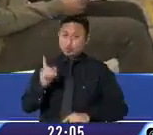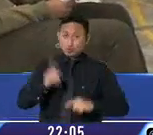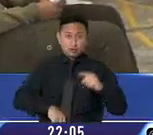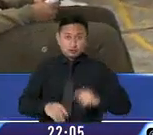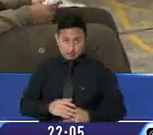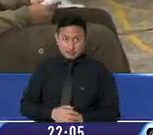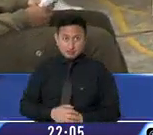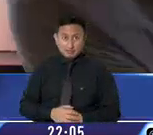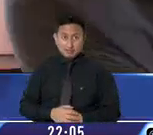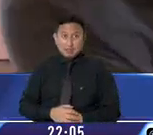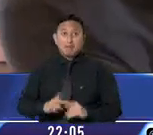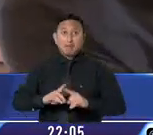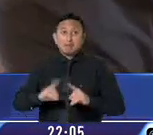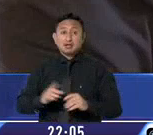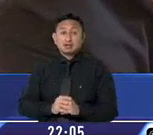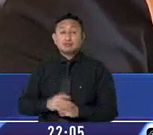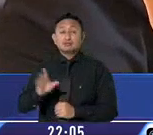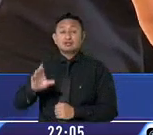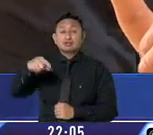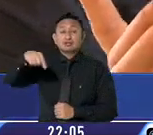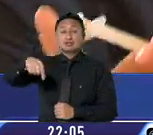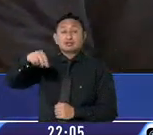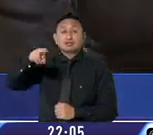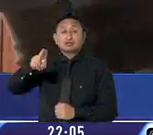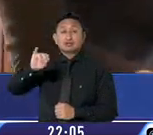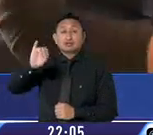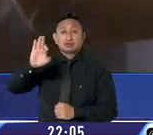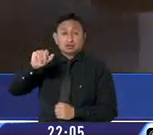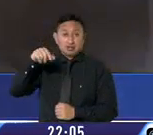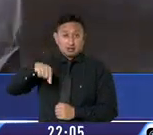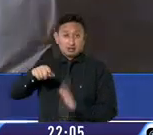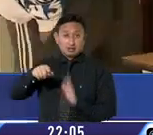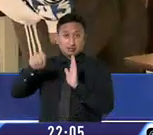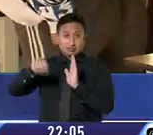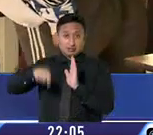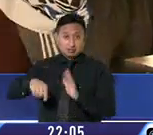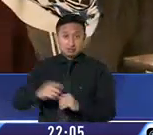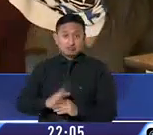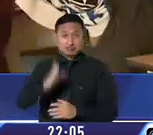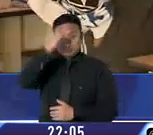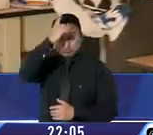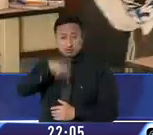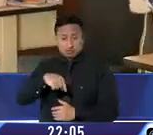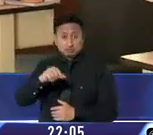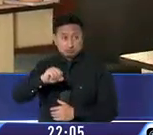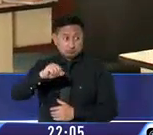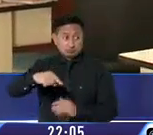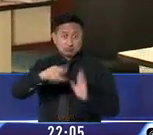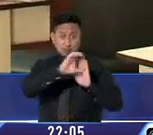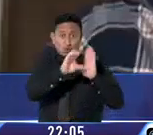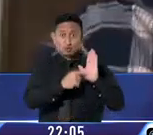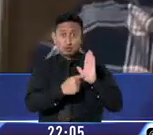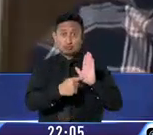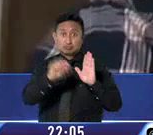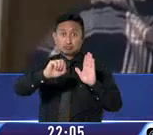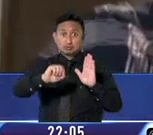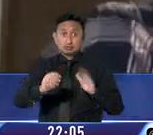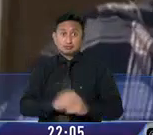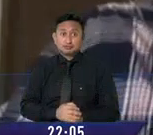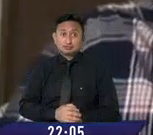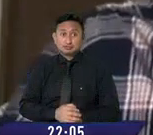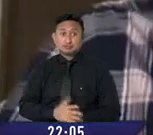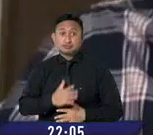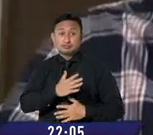cual medicamento, Ismael Quintana, experto, dice que esta decisión es constitucionalmente válida. Nuestro